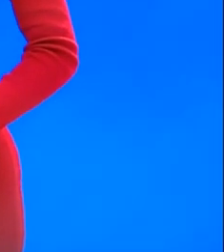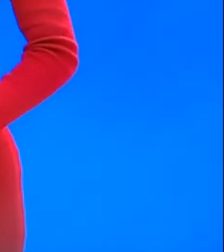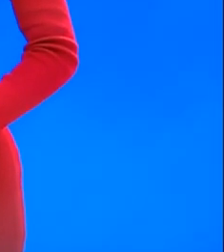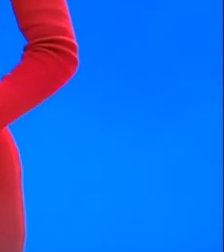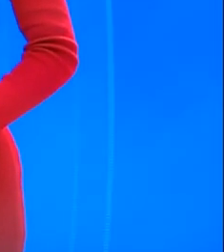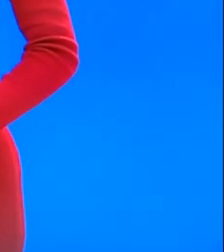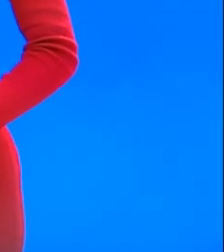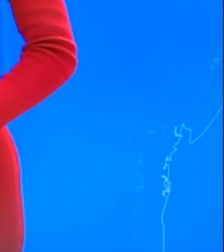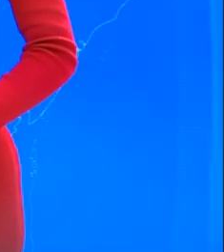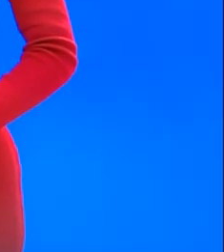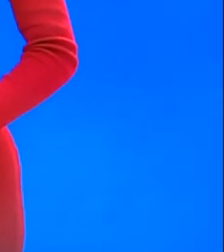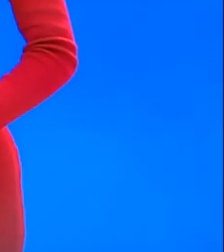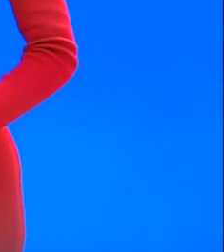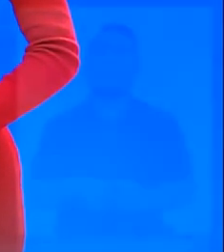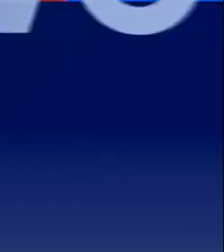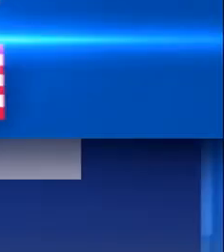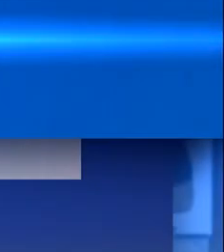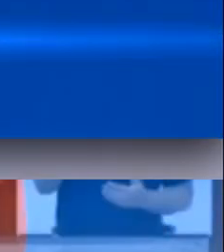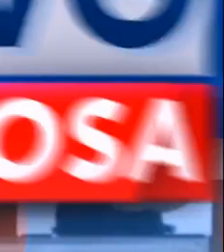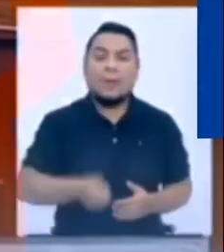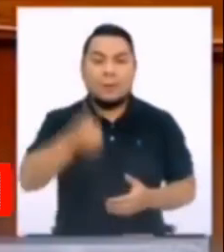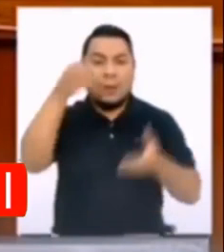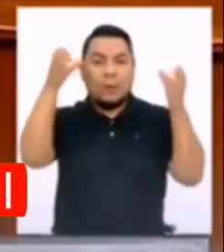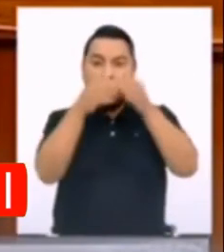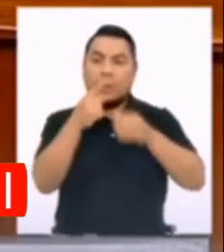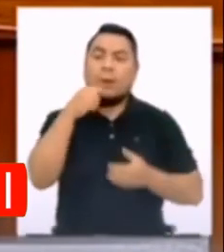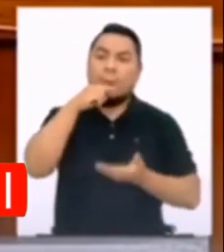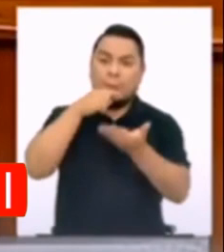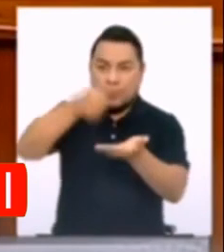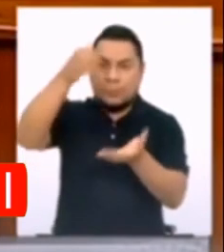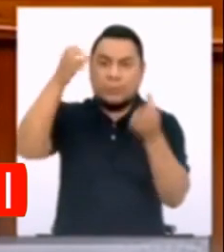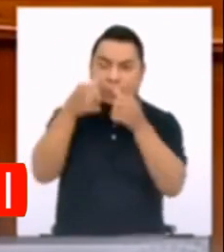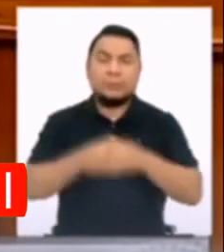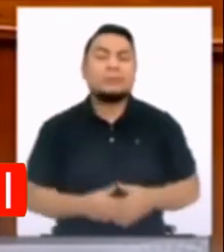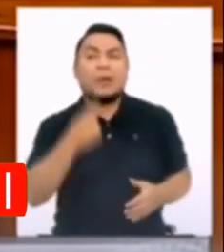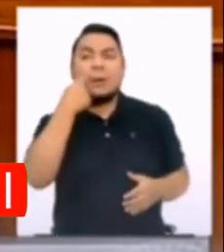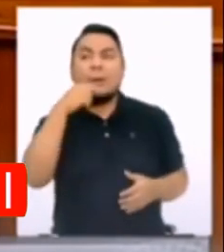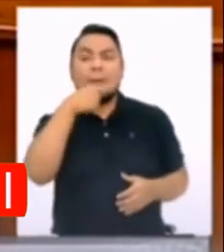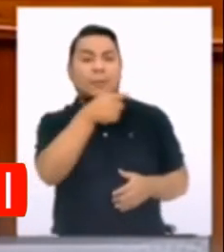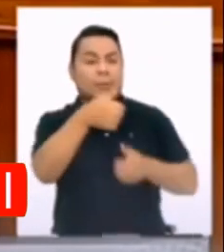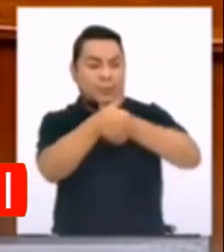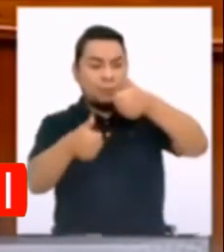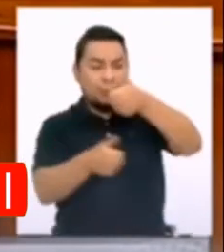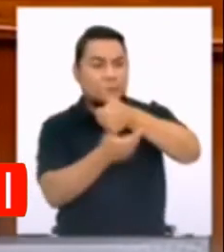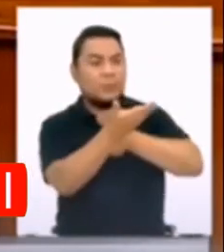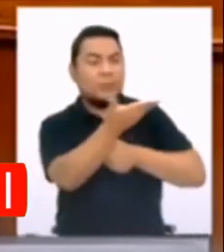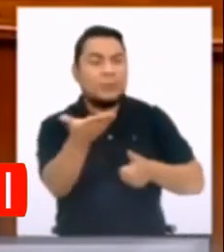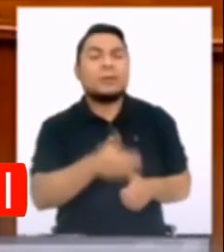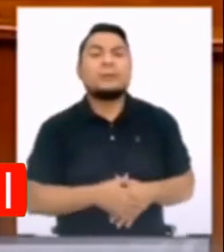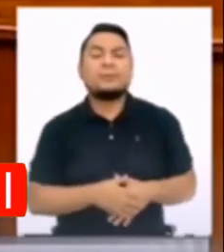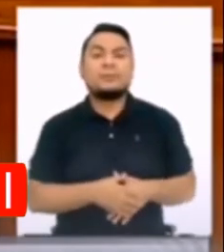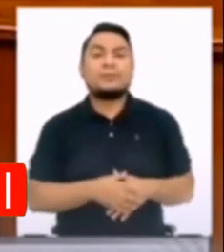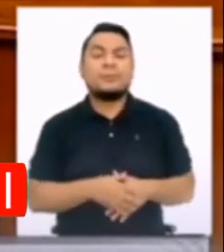Tras obtener el voto de confianza del Parlamento, el primer ministro Guido Bellido ratificó su compromiso con las demandas del pueblo y